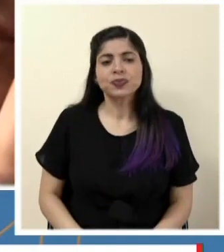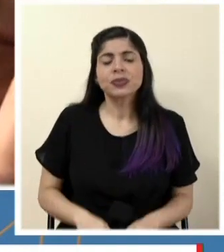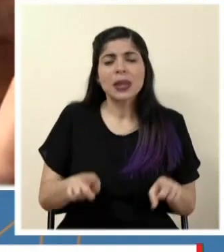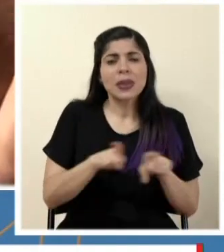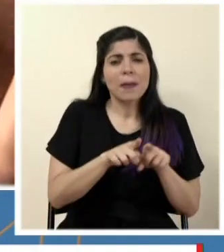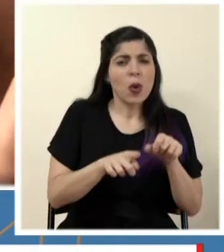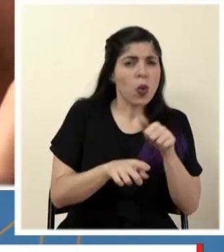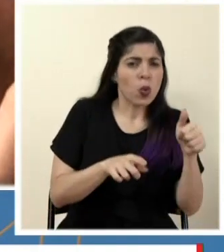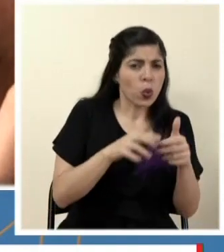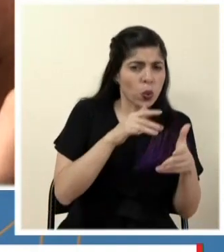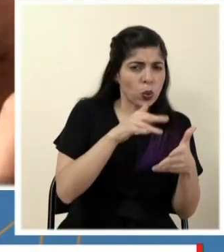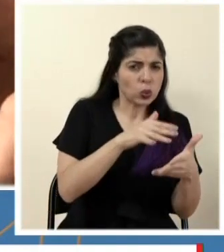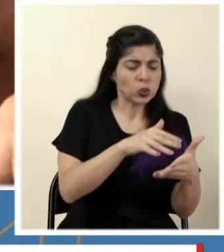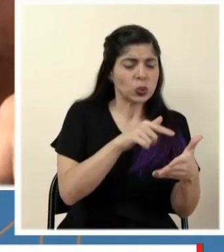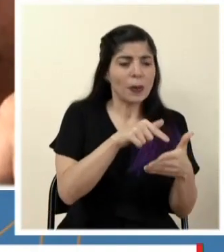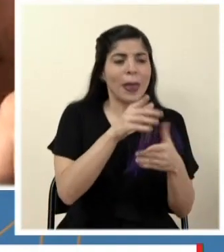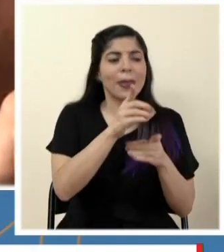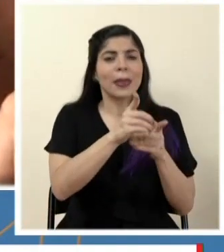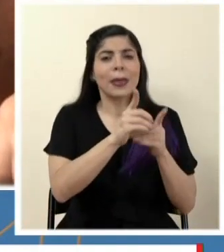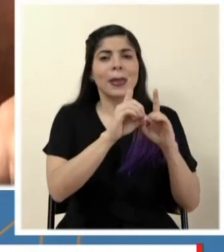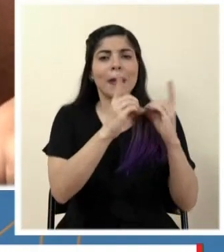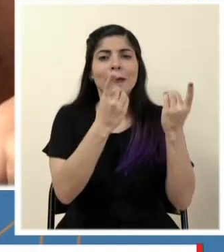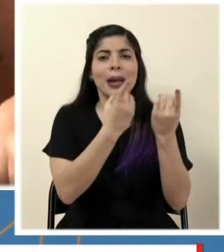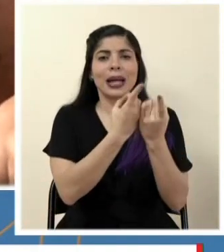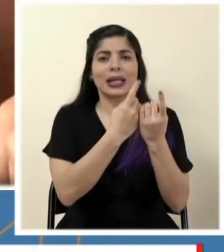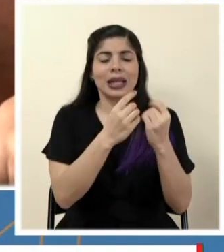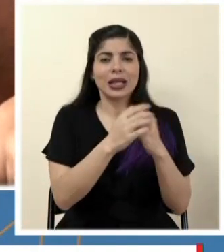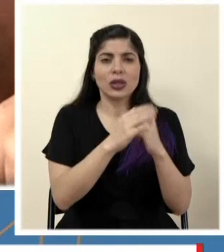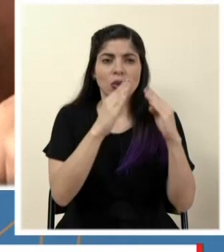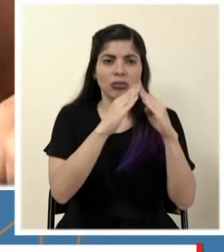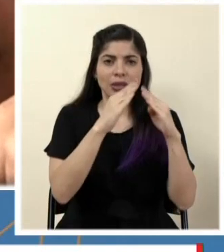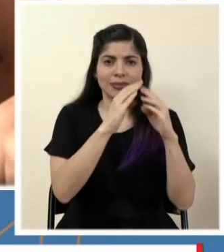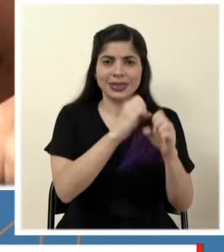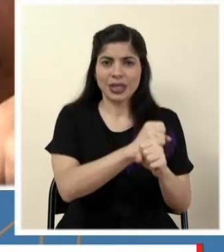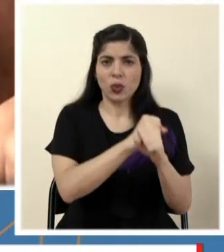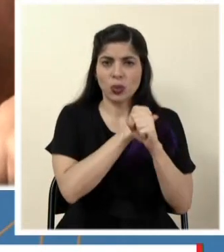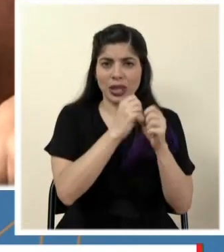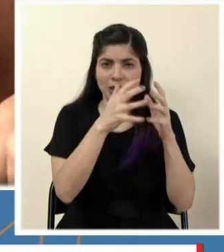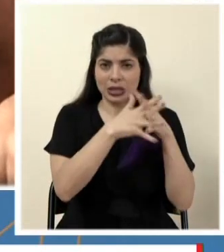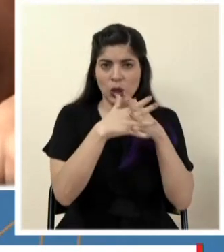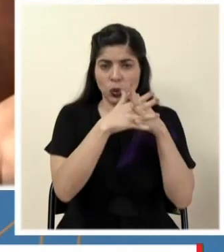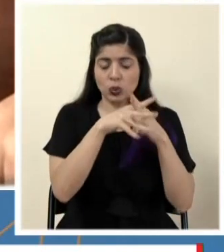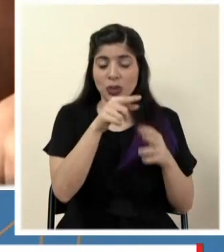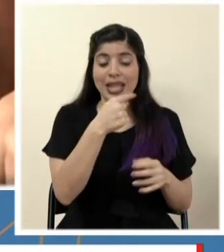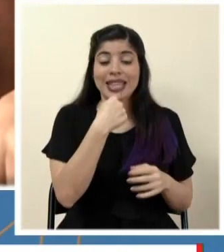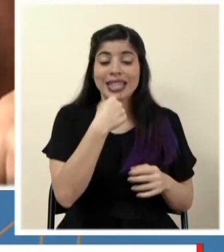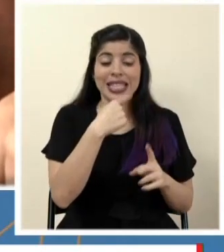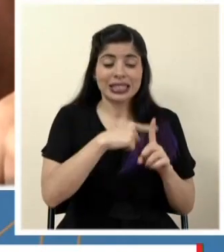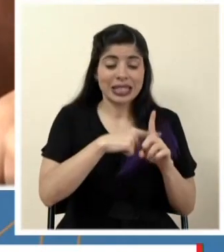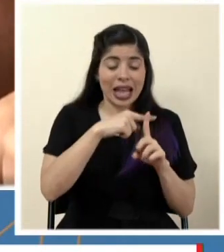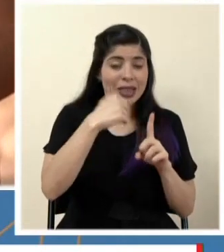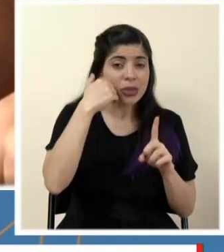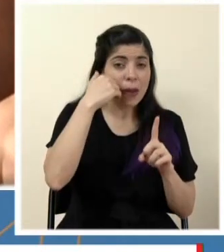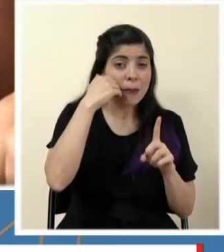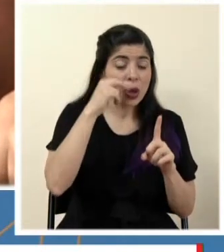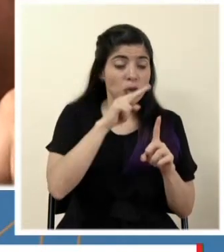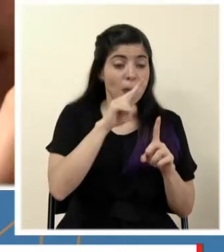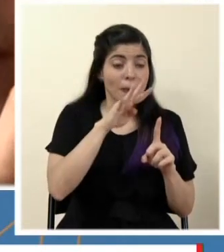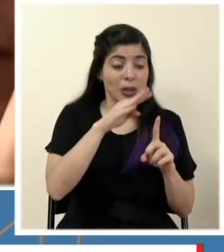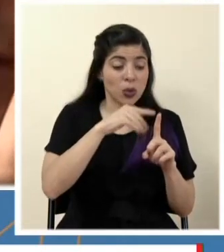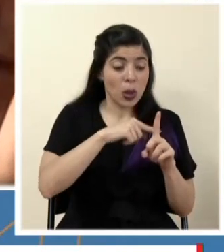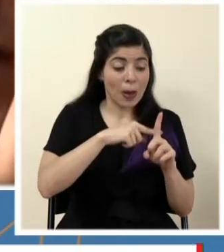También hay un estudio preliminar del Departamento de Homeland Security de Estados Unidos que indicó que temperaturas arriba de 24